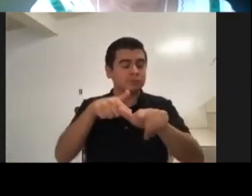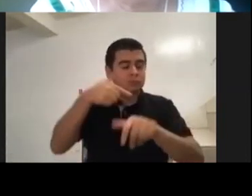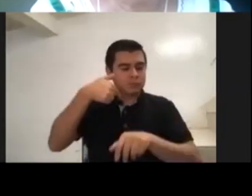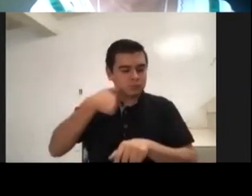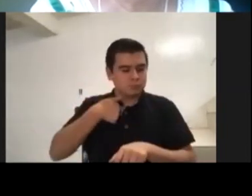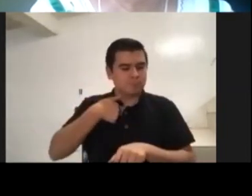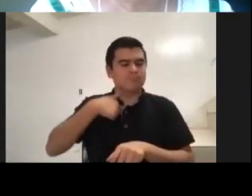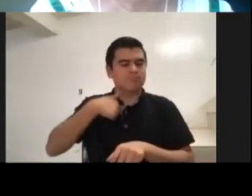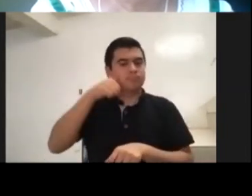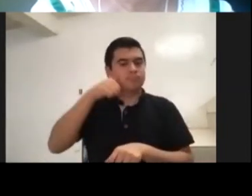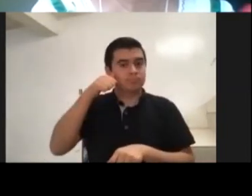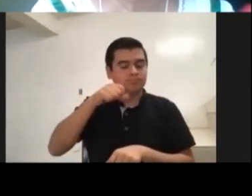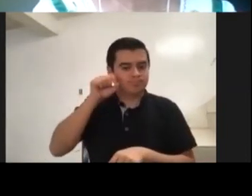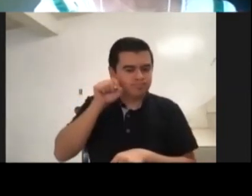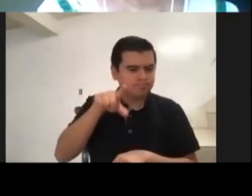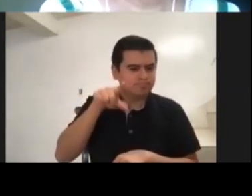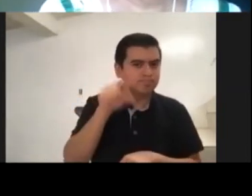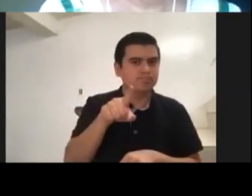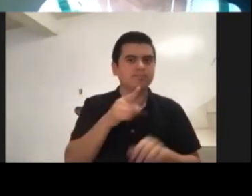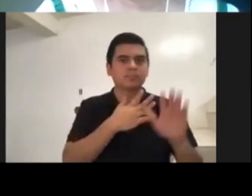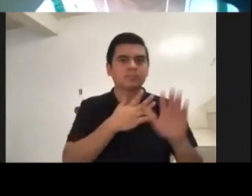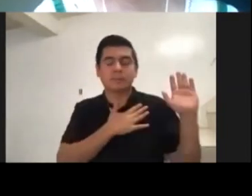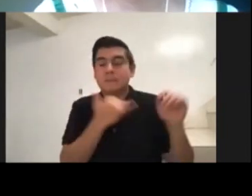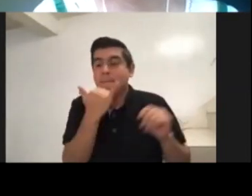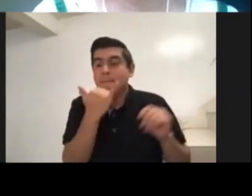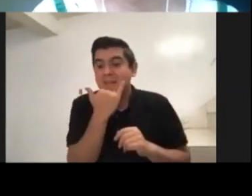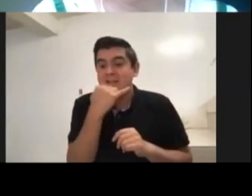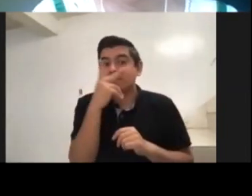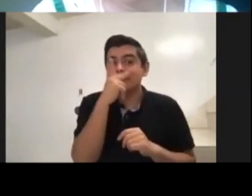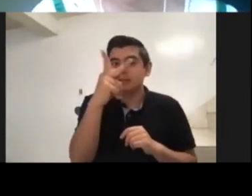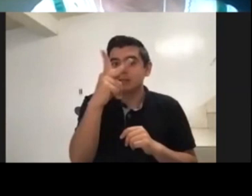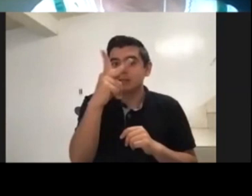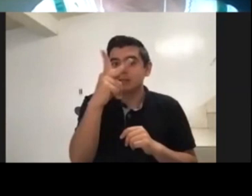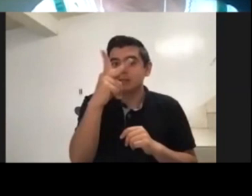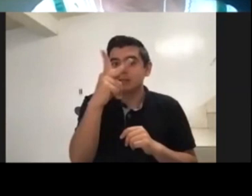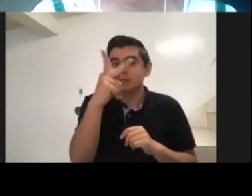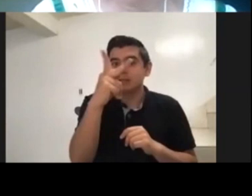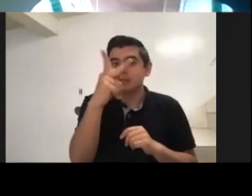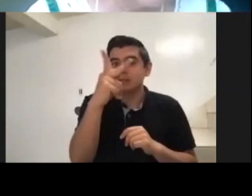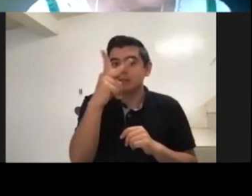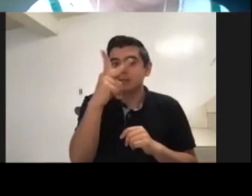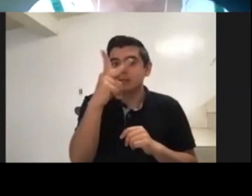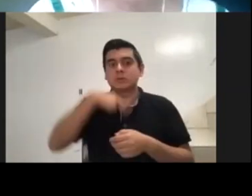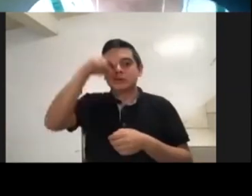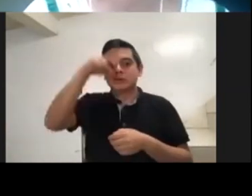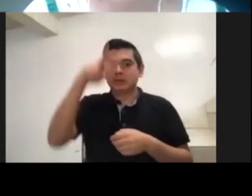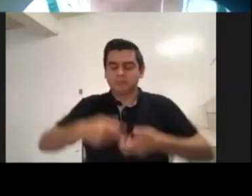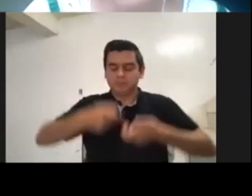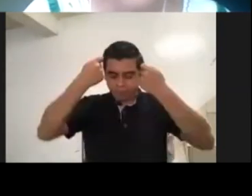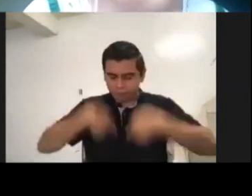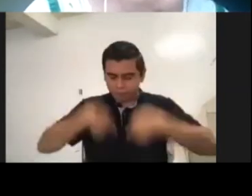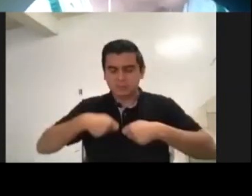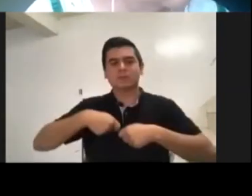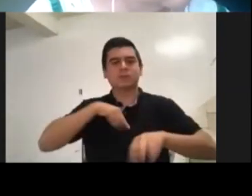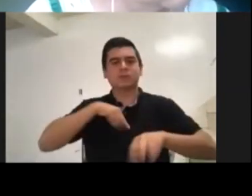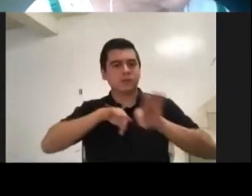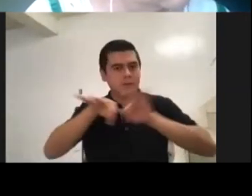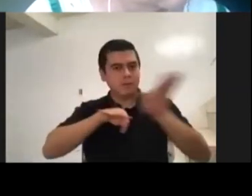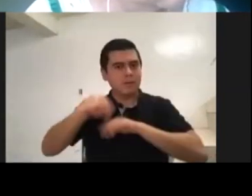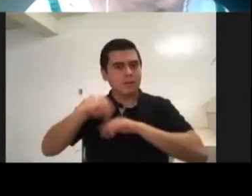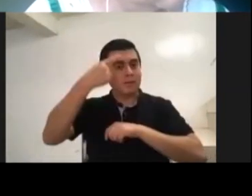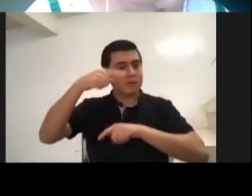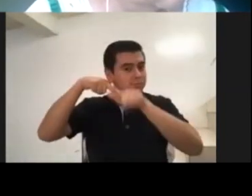le entro con todas las ganas. O sea, me pongo la camisa de la educación inclusiva, veo cómo le hago. Es decir, no cierro la puerta y no digo a mí no me